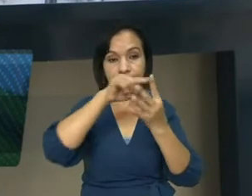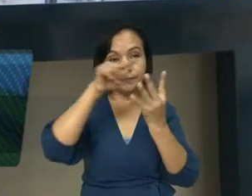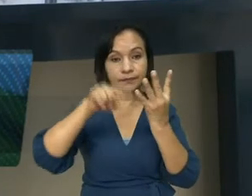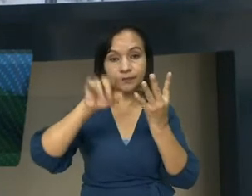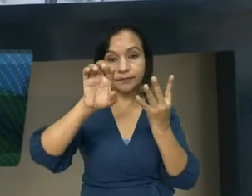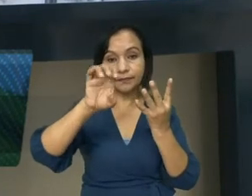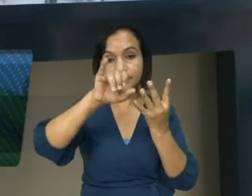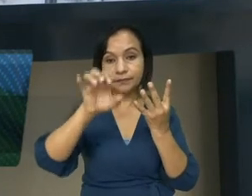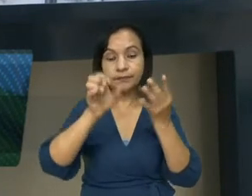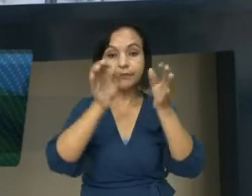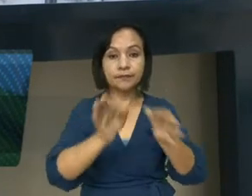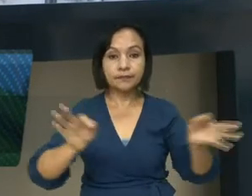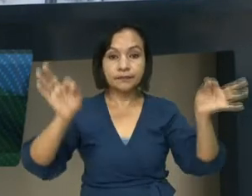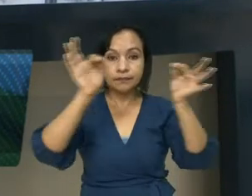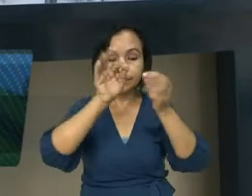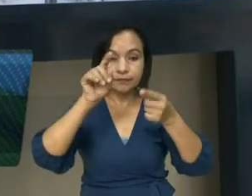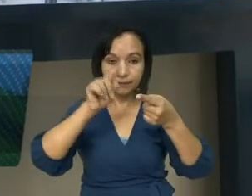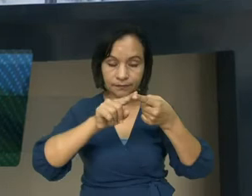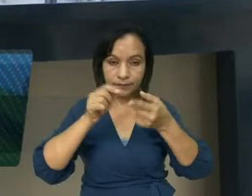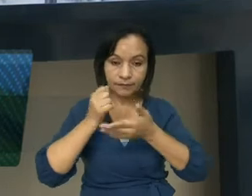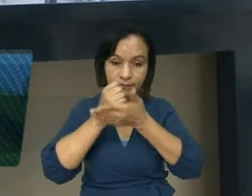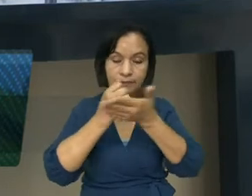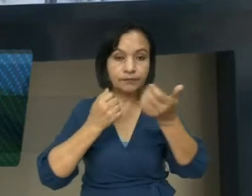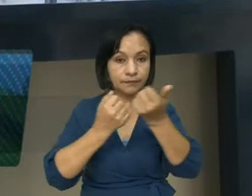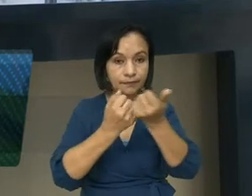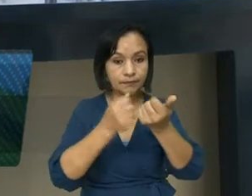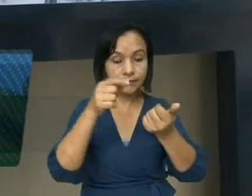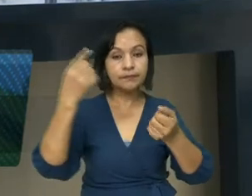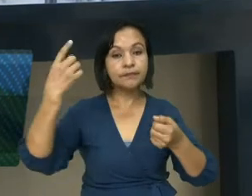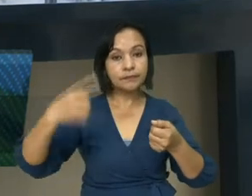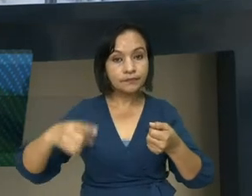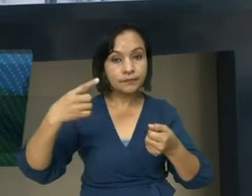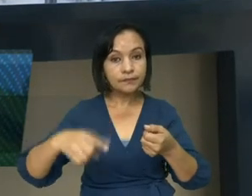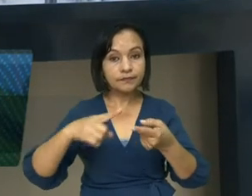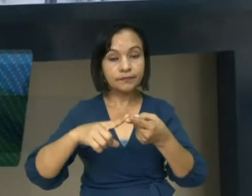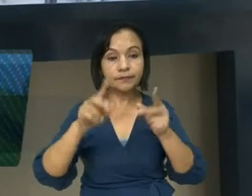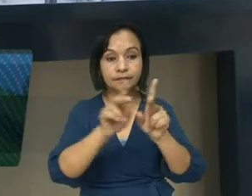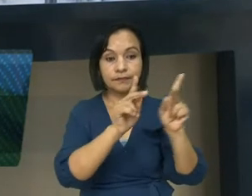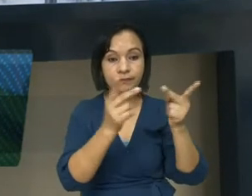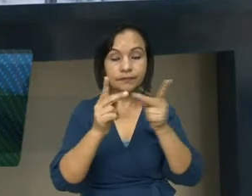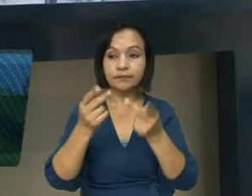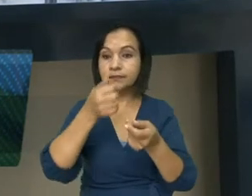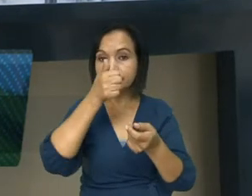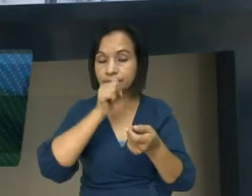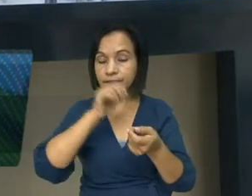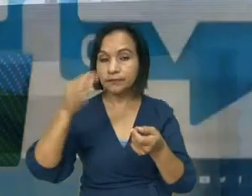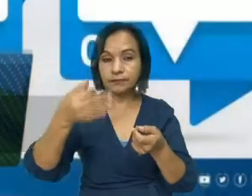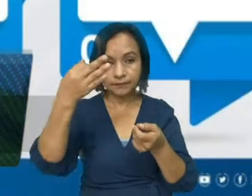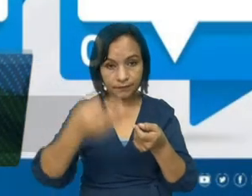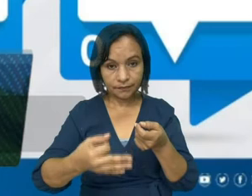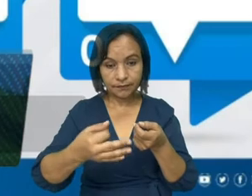ejes fundamentales. Uno es la contribución a la restitución del derecho a la población, al agua segura, al